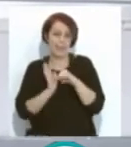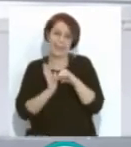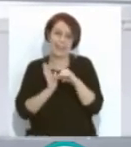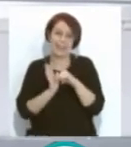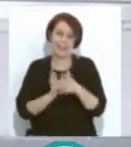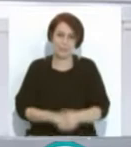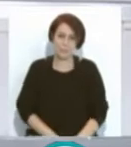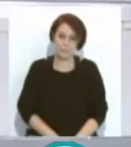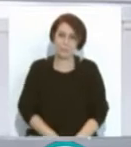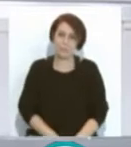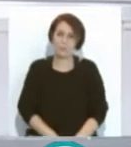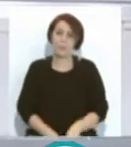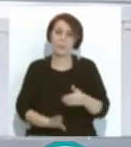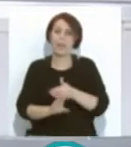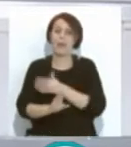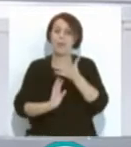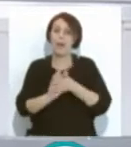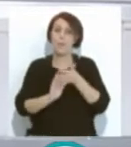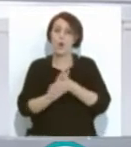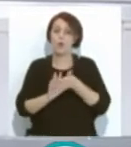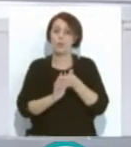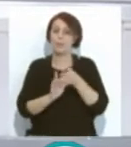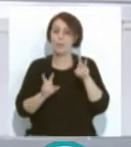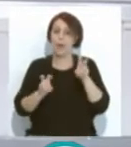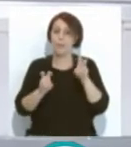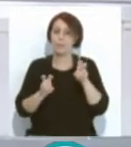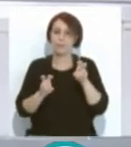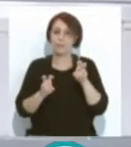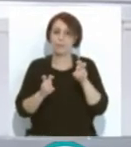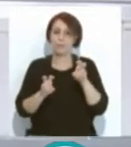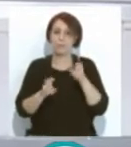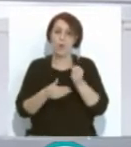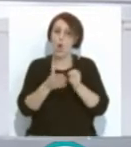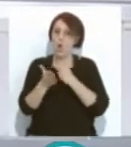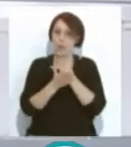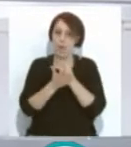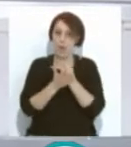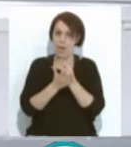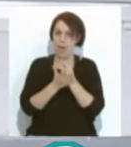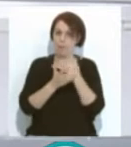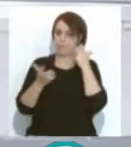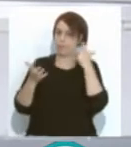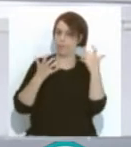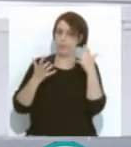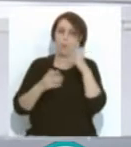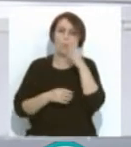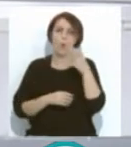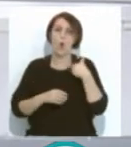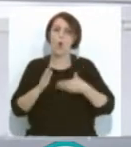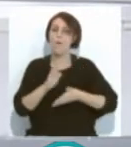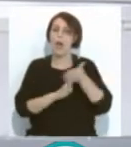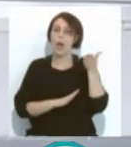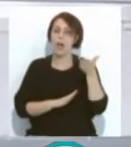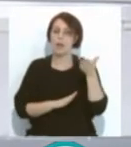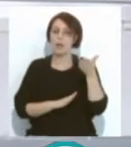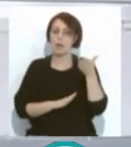cercano en la edad. Y antes hablábamos del tema que vuelve a saltar porque la salida